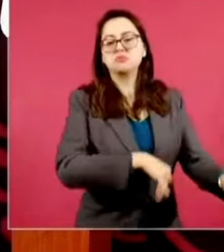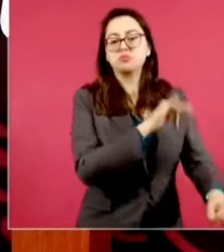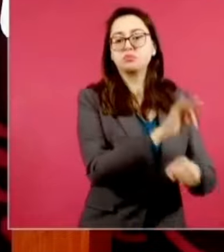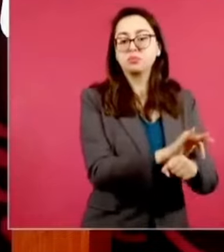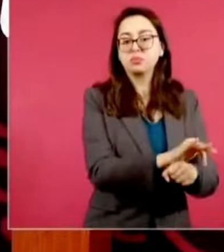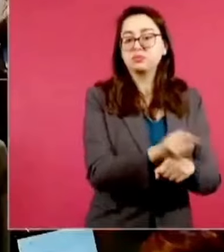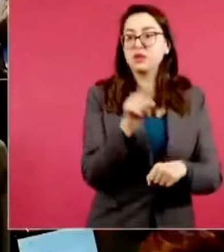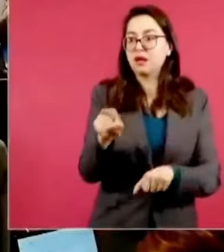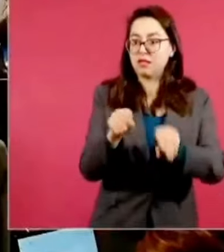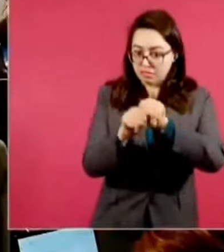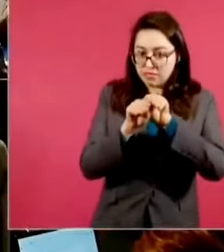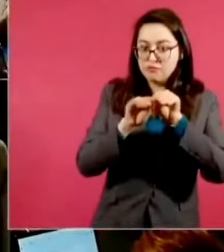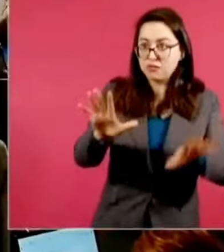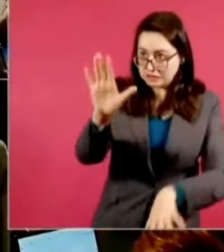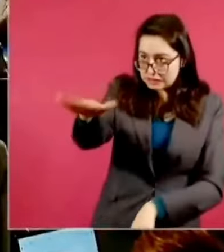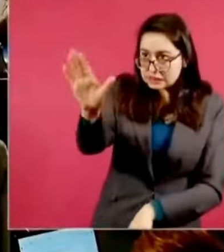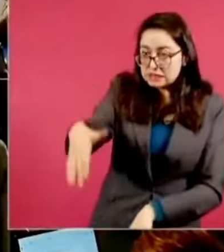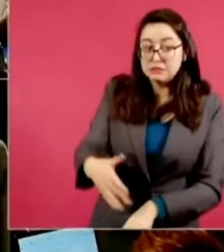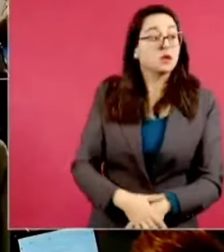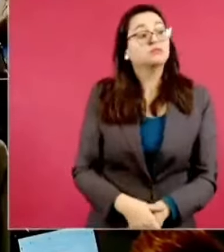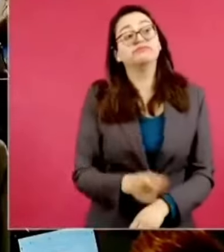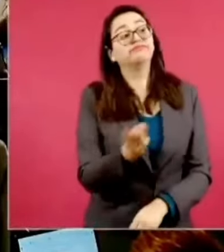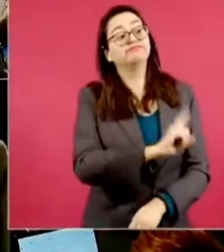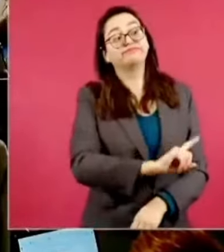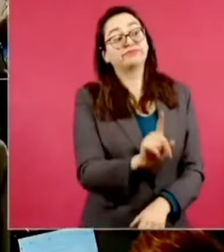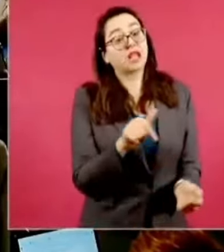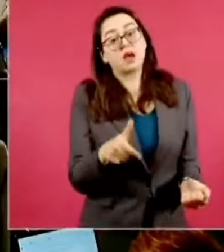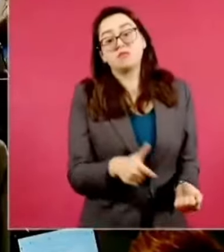A mí me tocó, fui